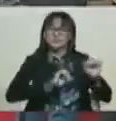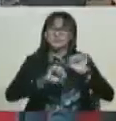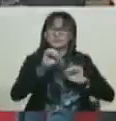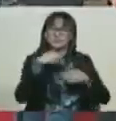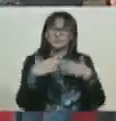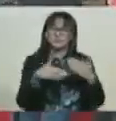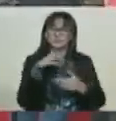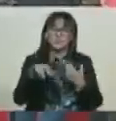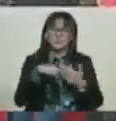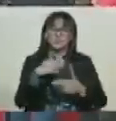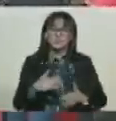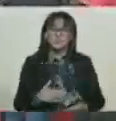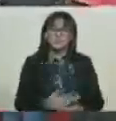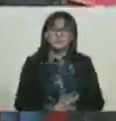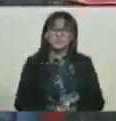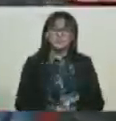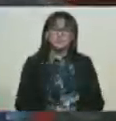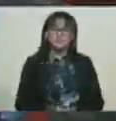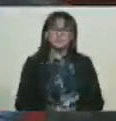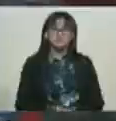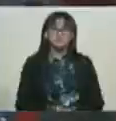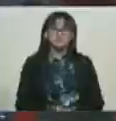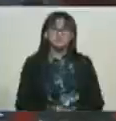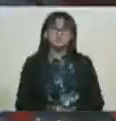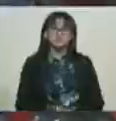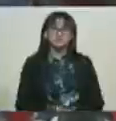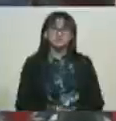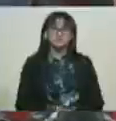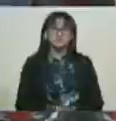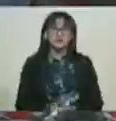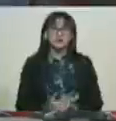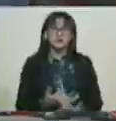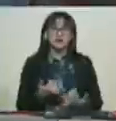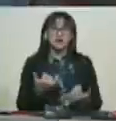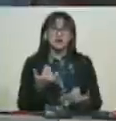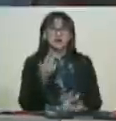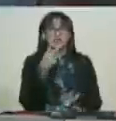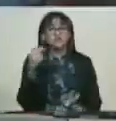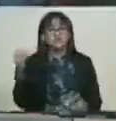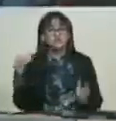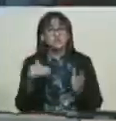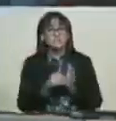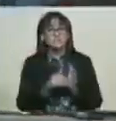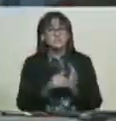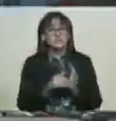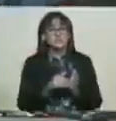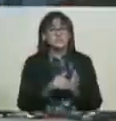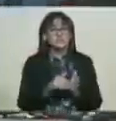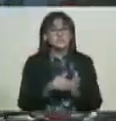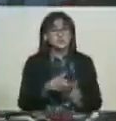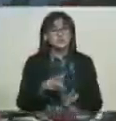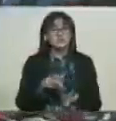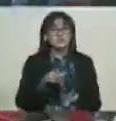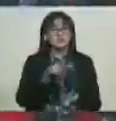este proceso de revolucionarios comandante presidente vamos a redondear en 200 mil carnes